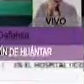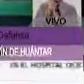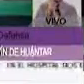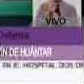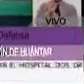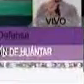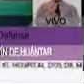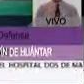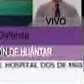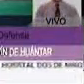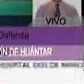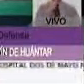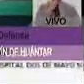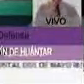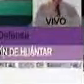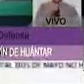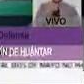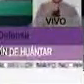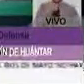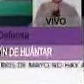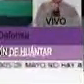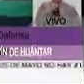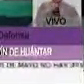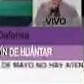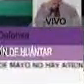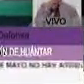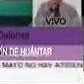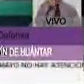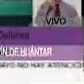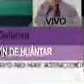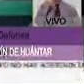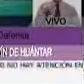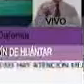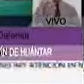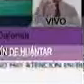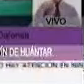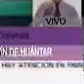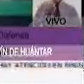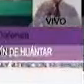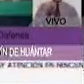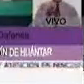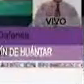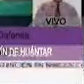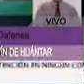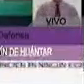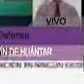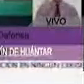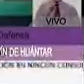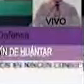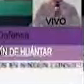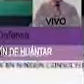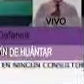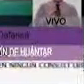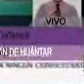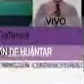publicación de parte del periodista Ricardo Uceda, creo que aproximadamente hace un